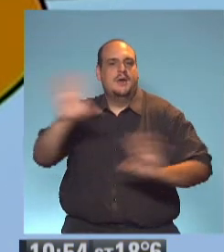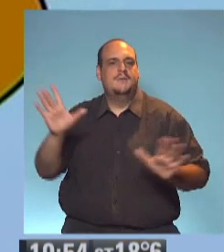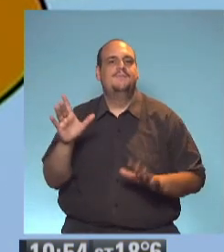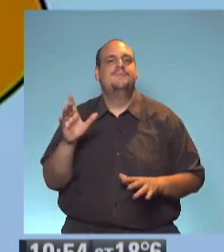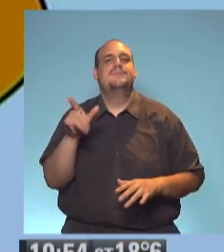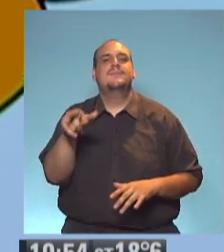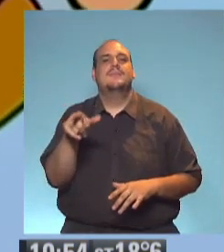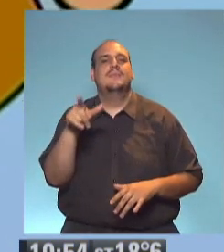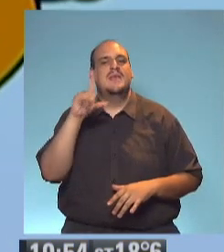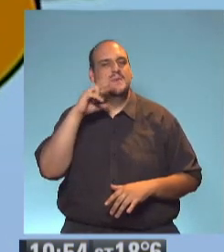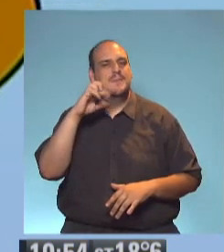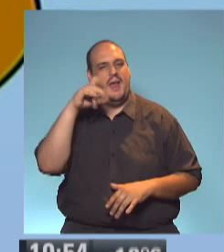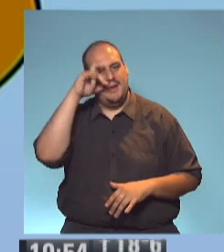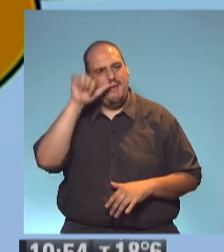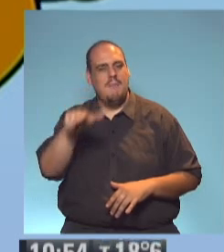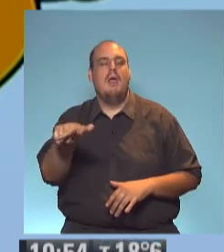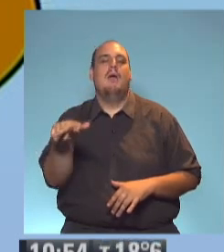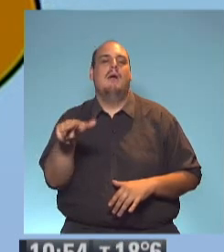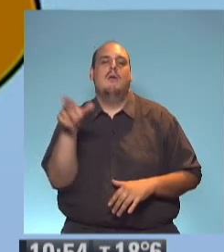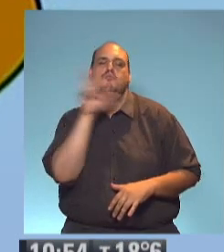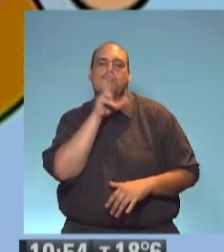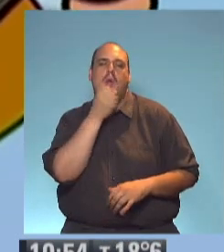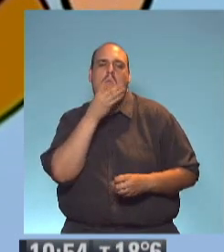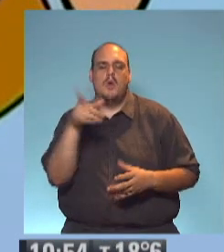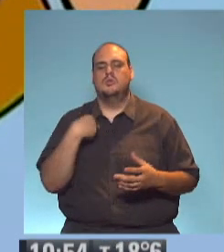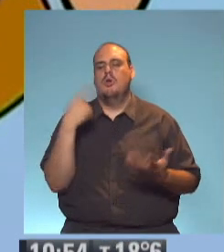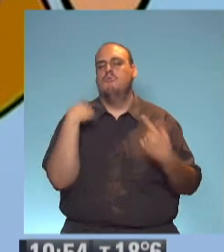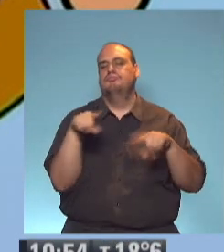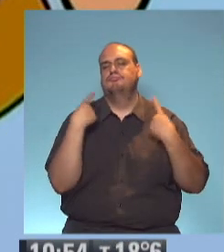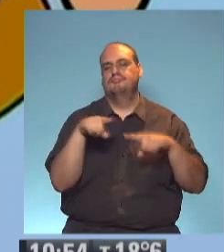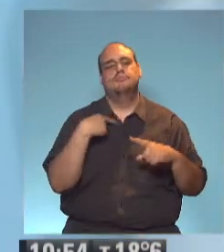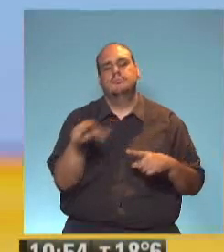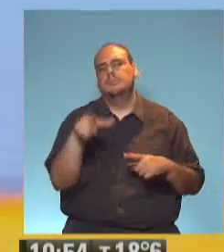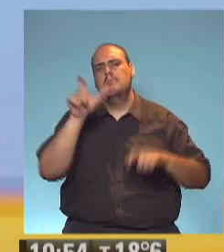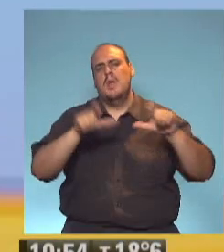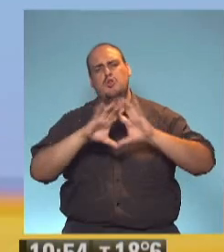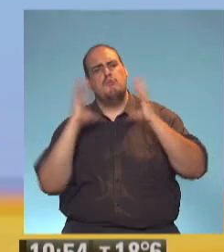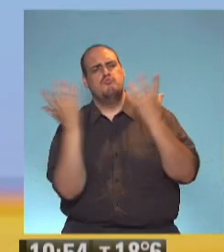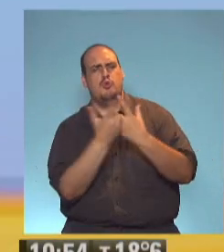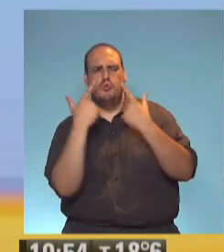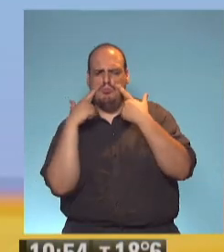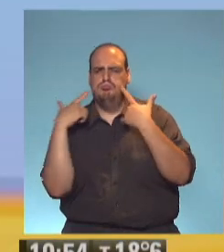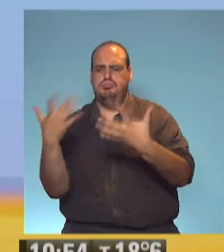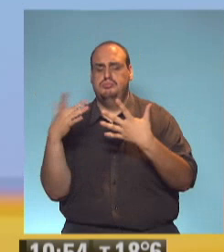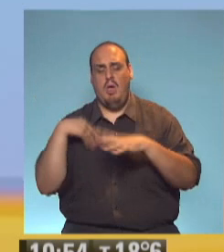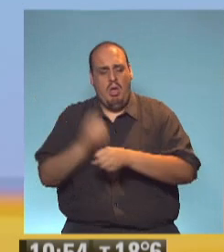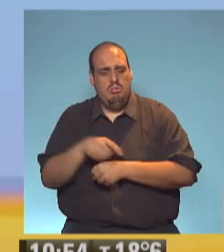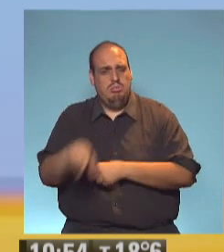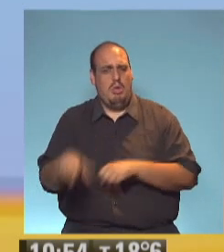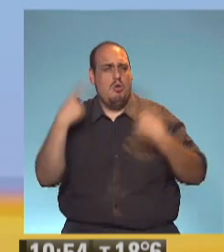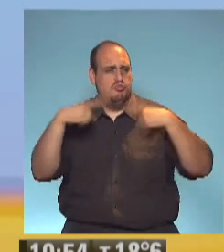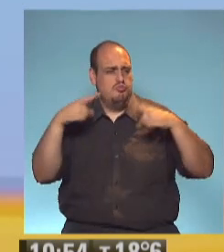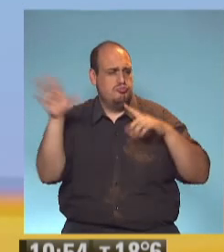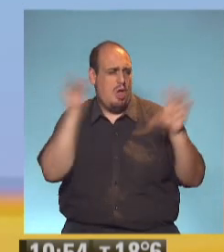dedicada a una joven hermosa. Fue mi éxito más grande y sigue sonando al día de hoy